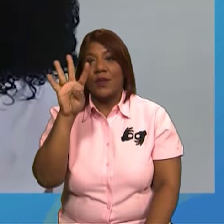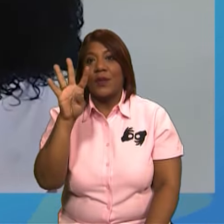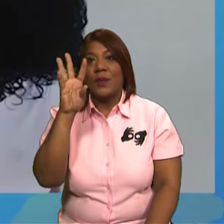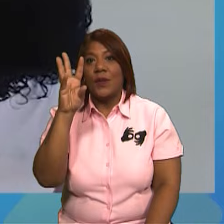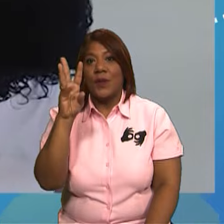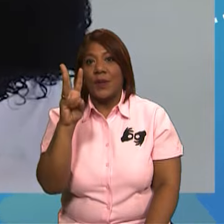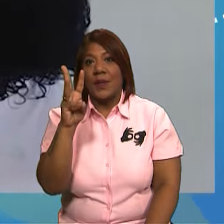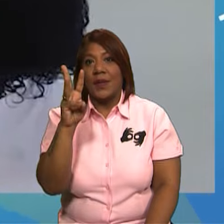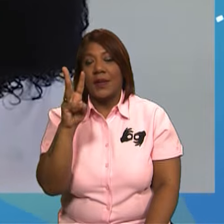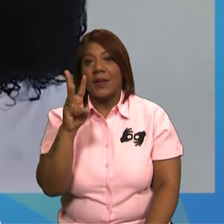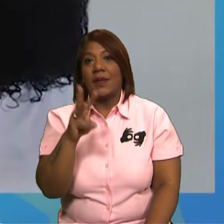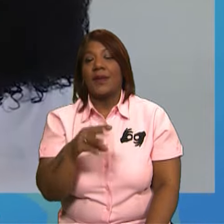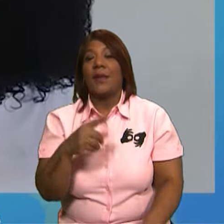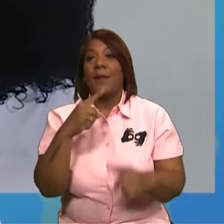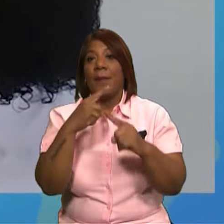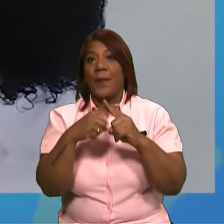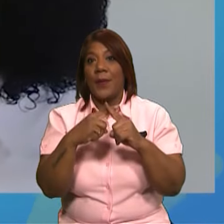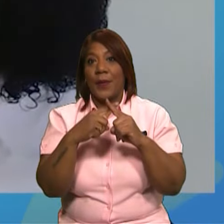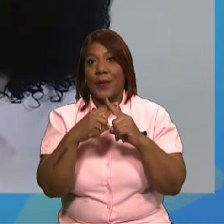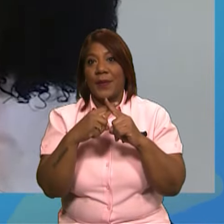2846 por